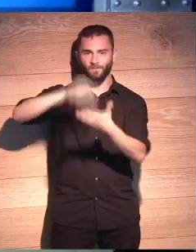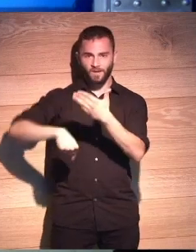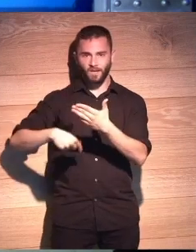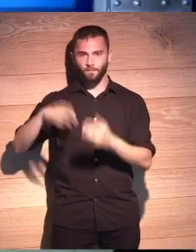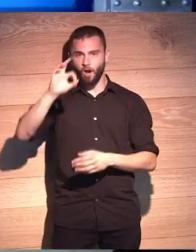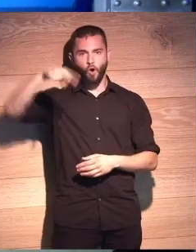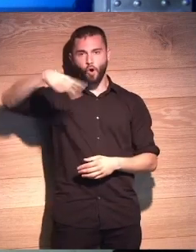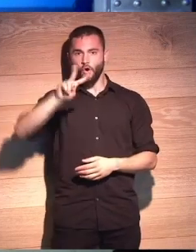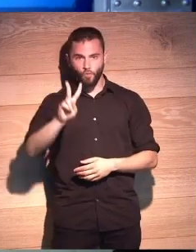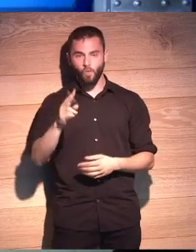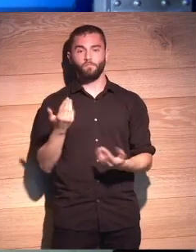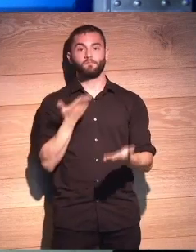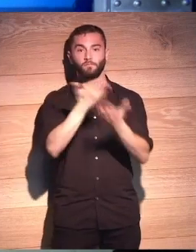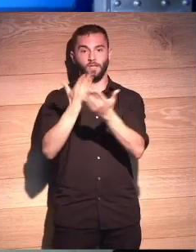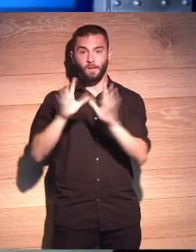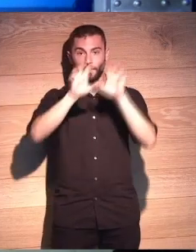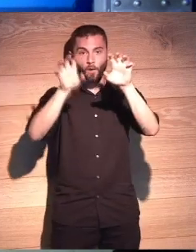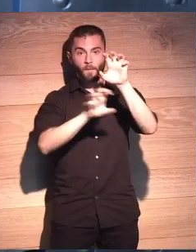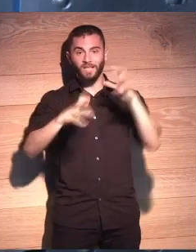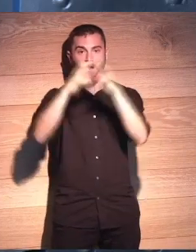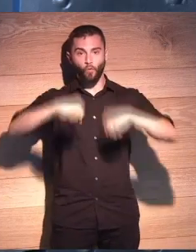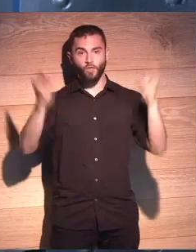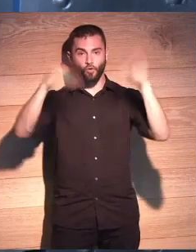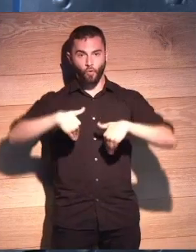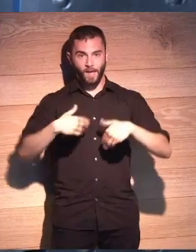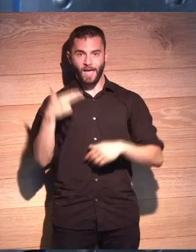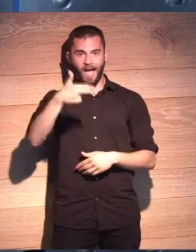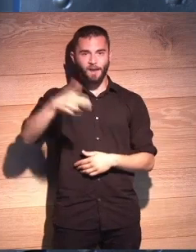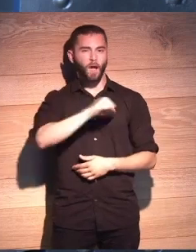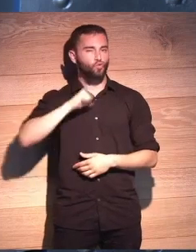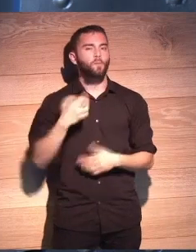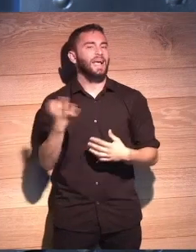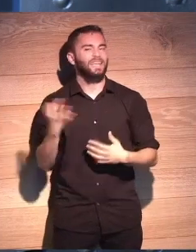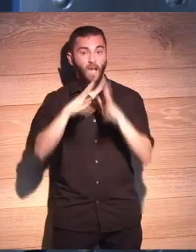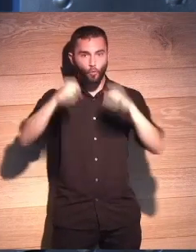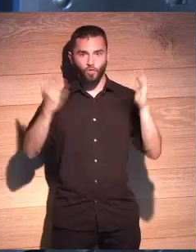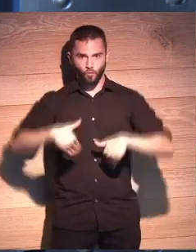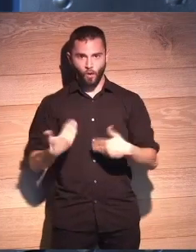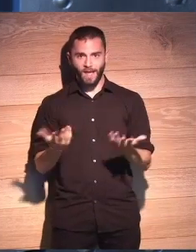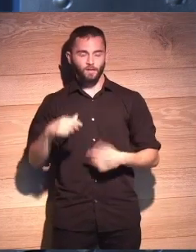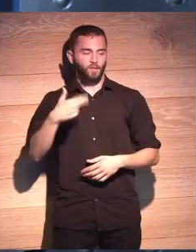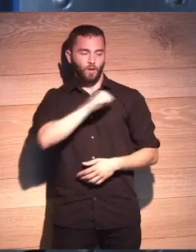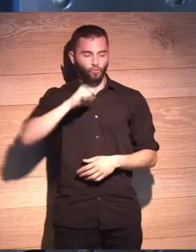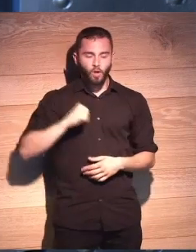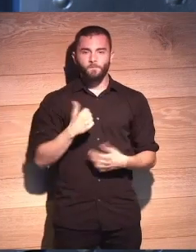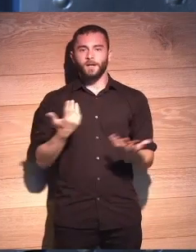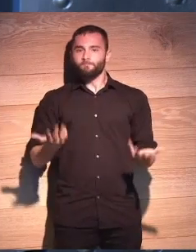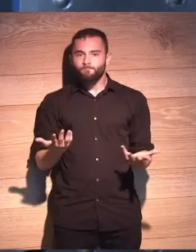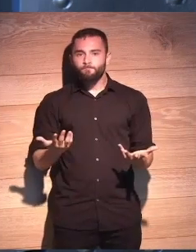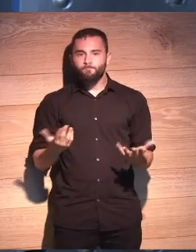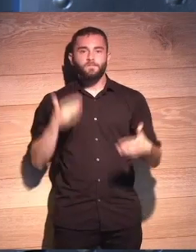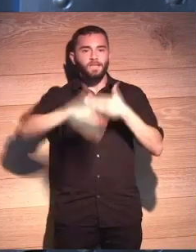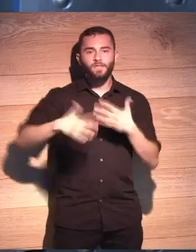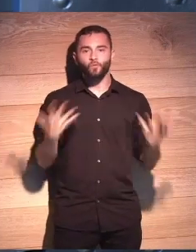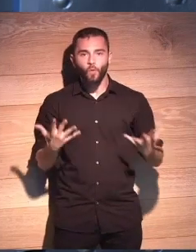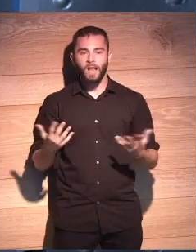en la ONU la iniciativa, pero los países ni siquiera se ponen de acuerdo en qué es un arma autónoma. ¿Cuánto de autónoma tiene que ser un arma? Hay una auténtica